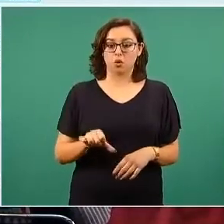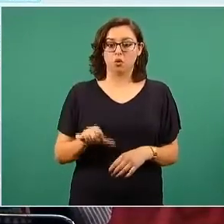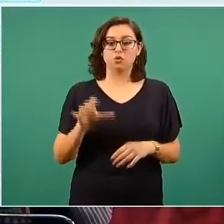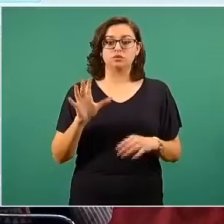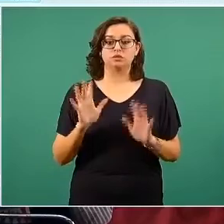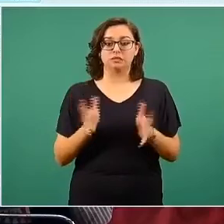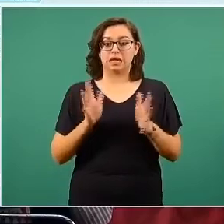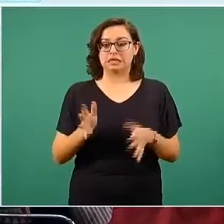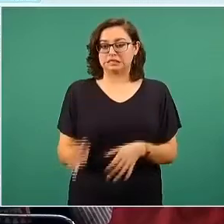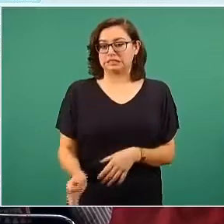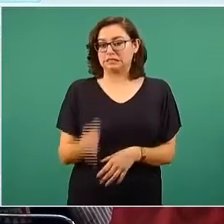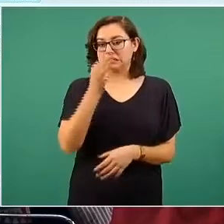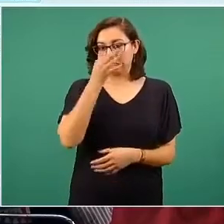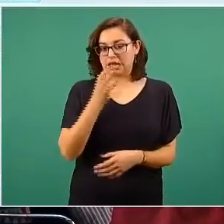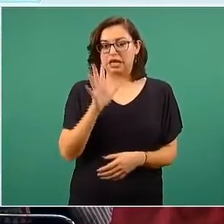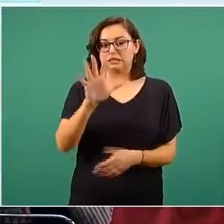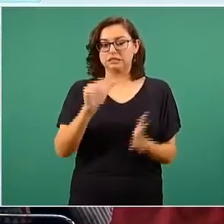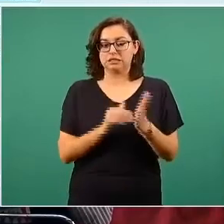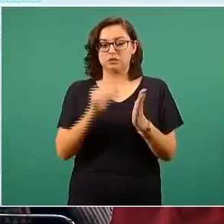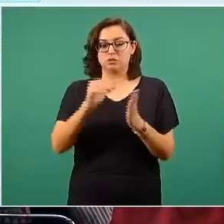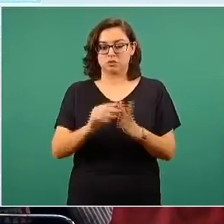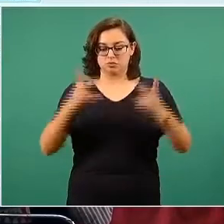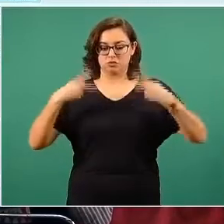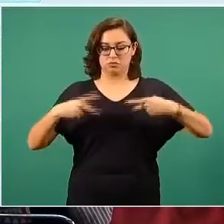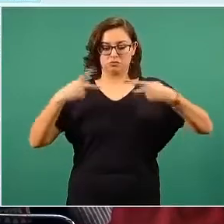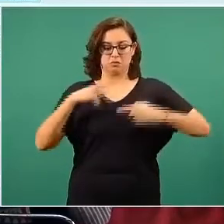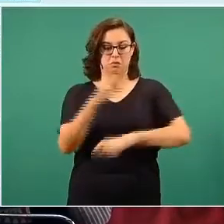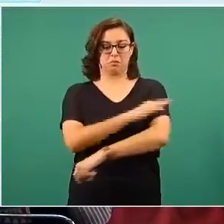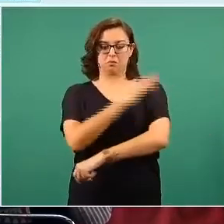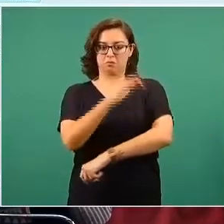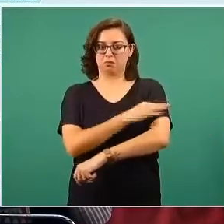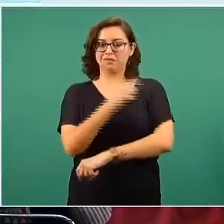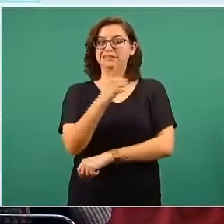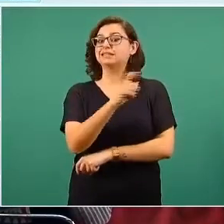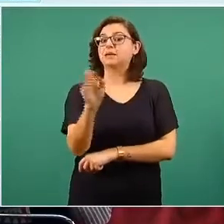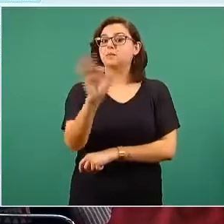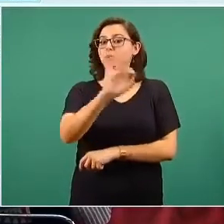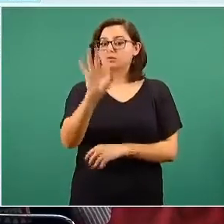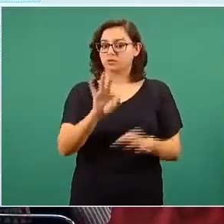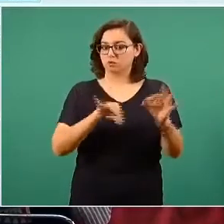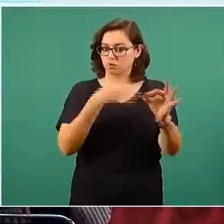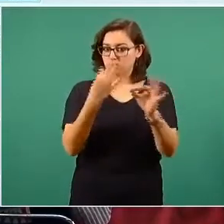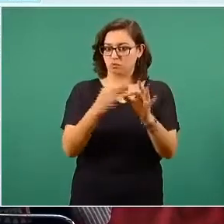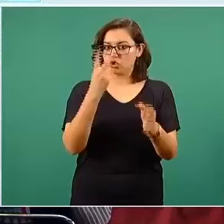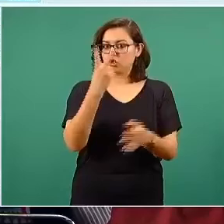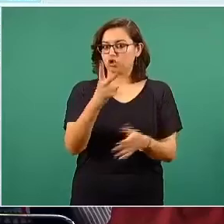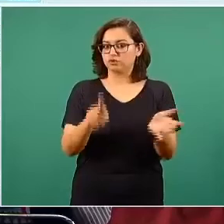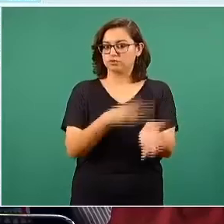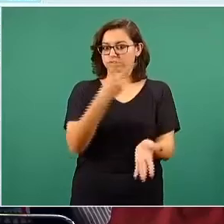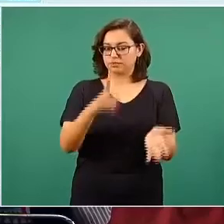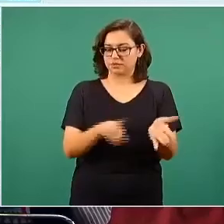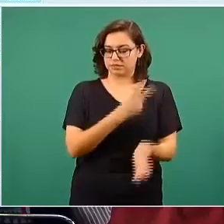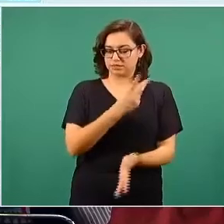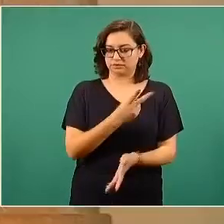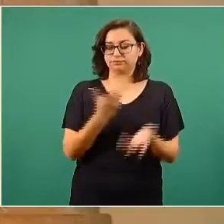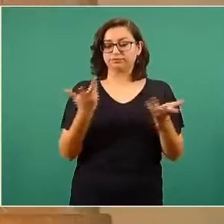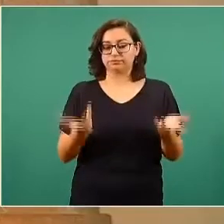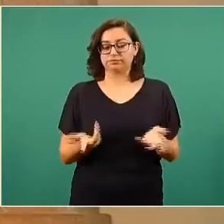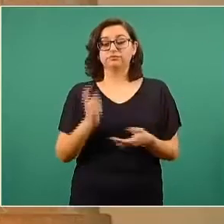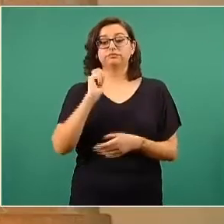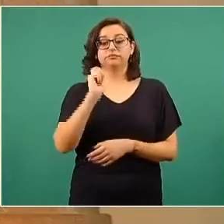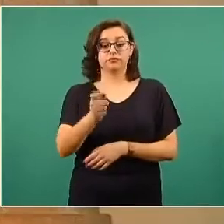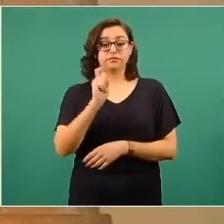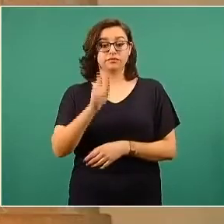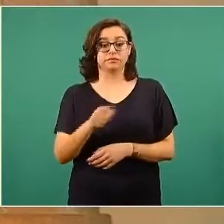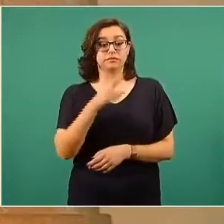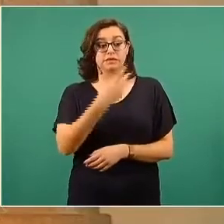5 millones las personas que tienen esquemas completos, lo que quiere decir que estos 5 millones de personas, obviamente esperamos que ya no